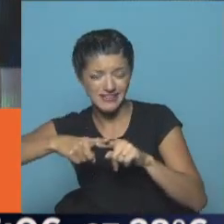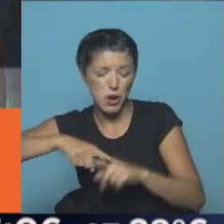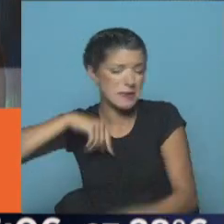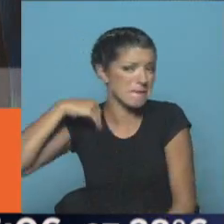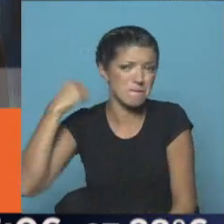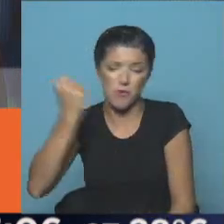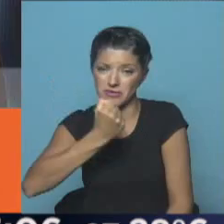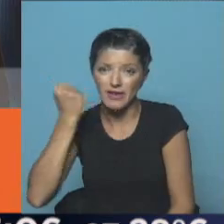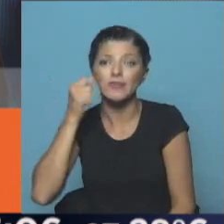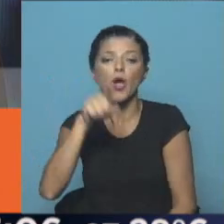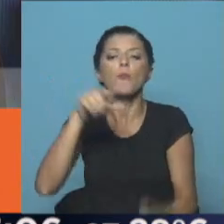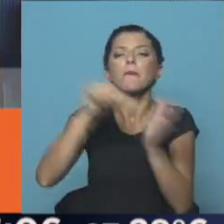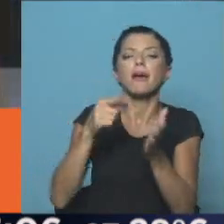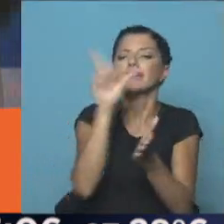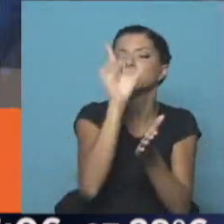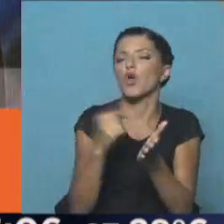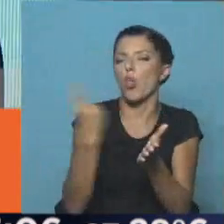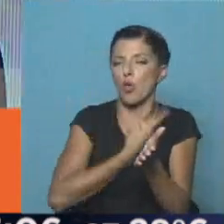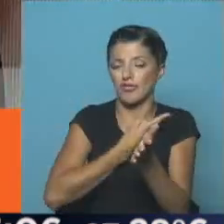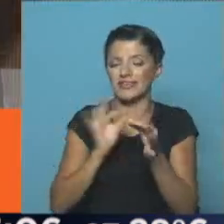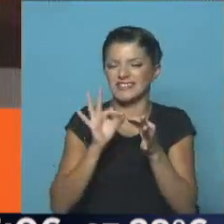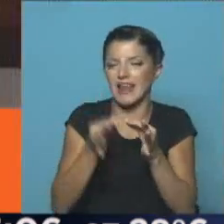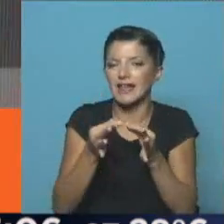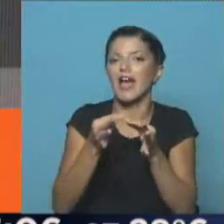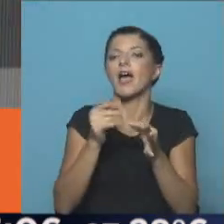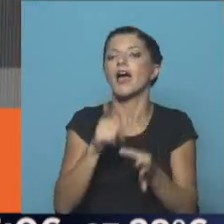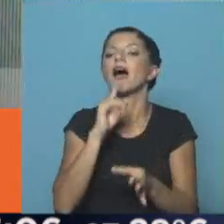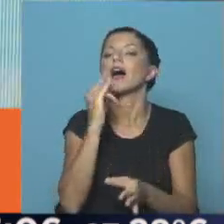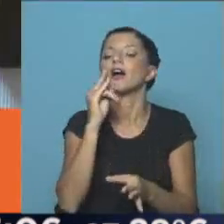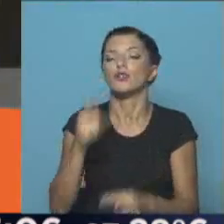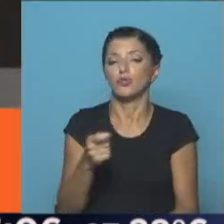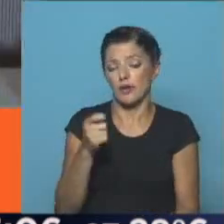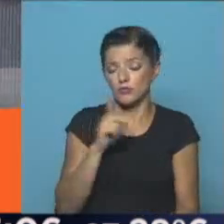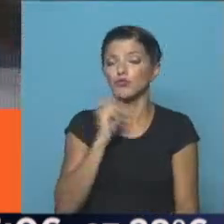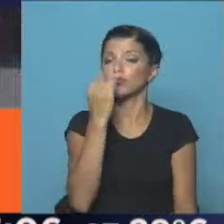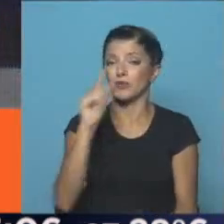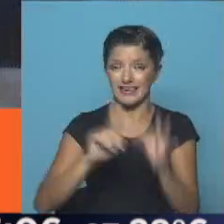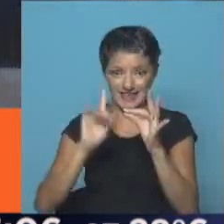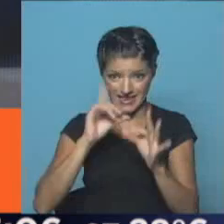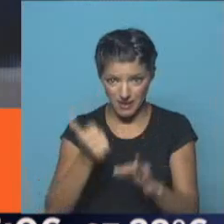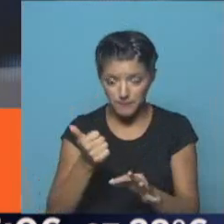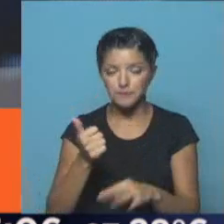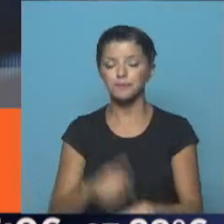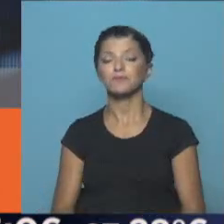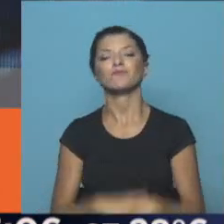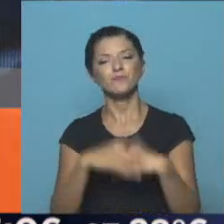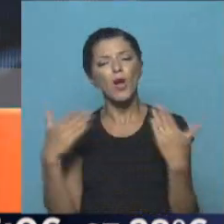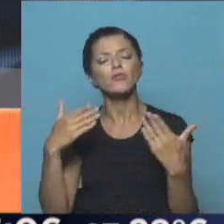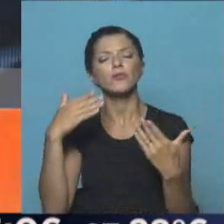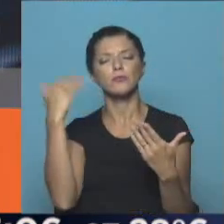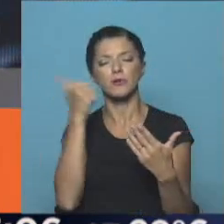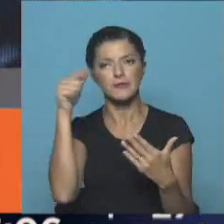su ubicación y sobre todo por la cercanía de Turquía. Entonces también esto tiene que ver, es decir, cómo encaja cada pieza dentro de la Unión